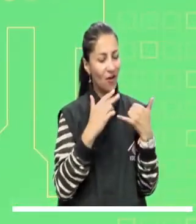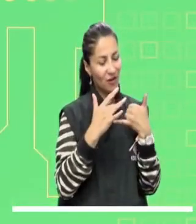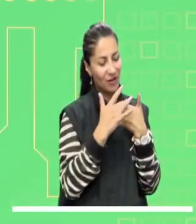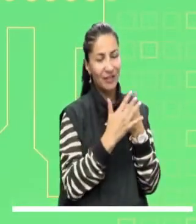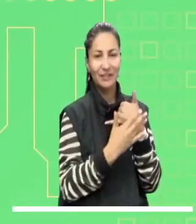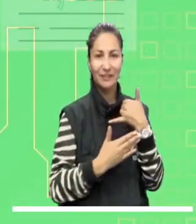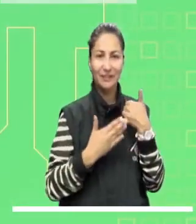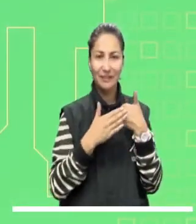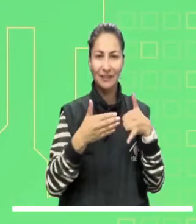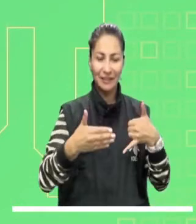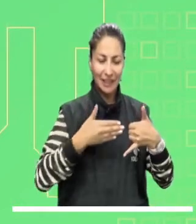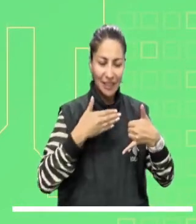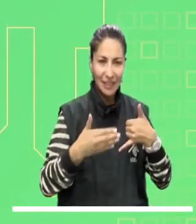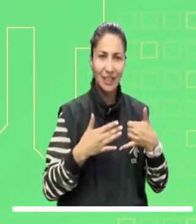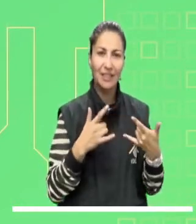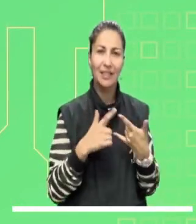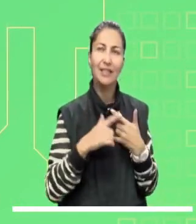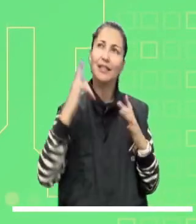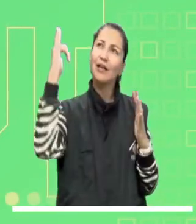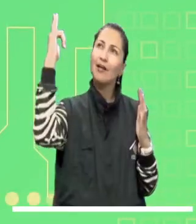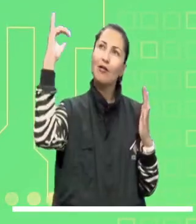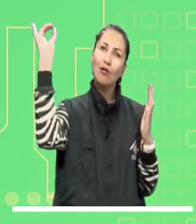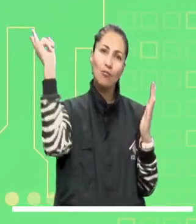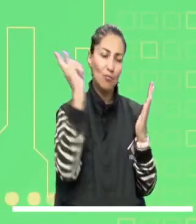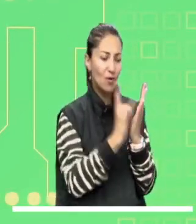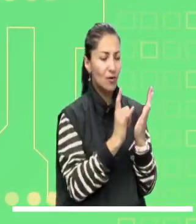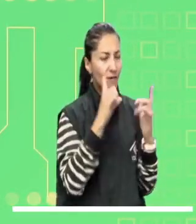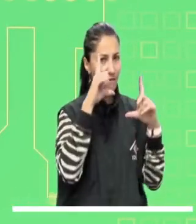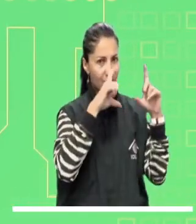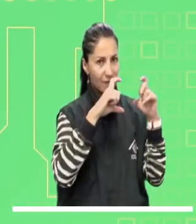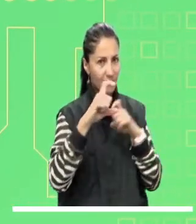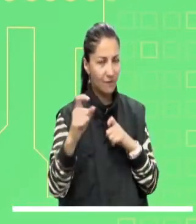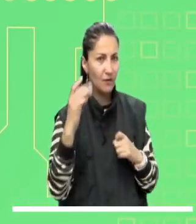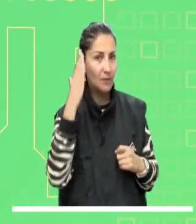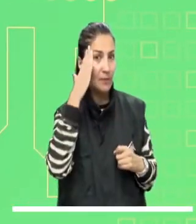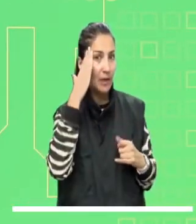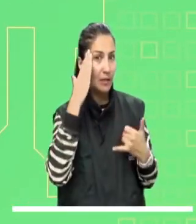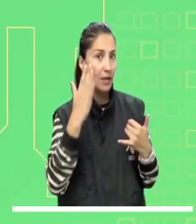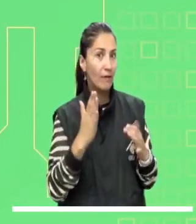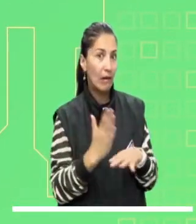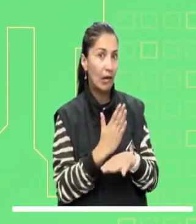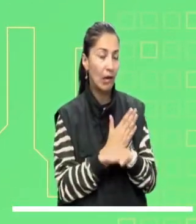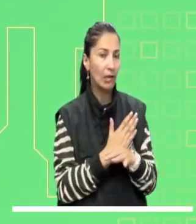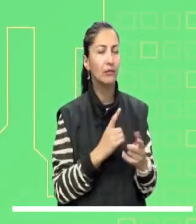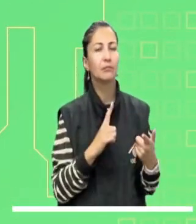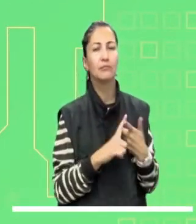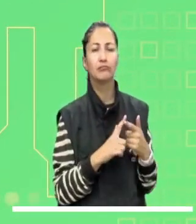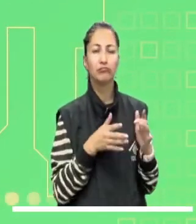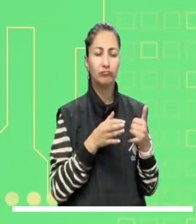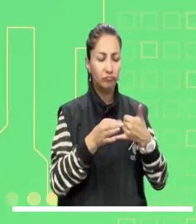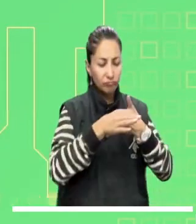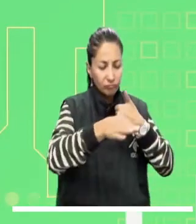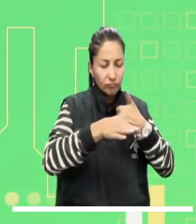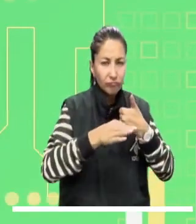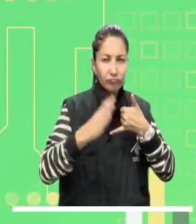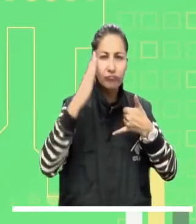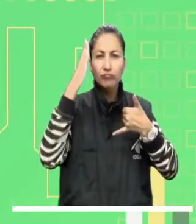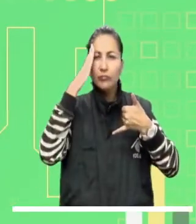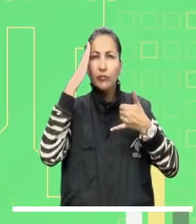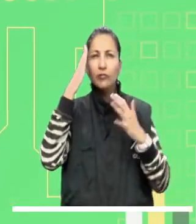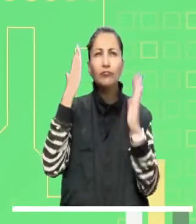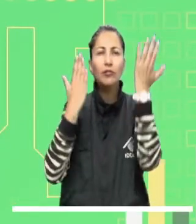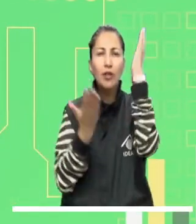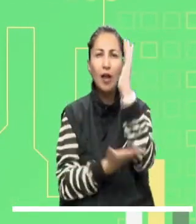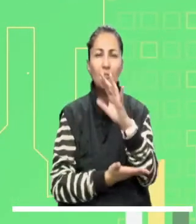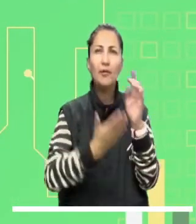Consulte los pronósticos del estado del tiempo, las imágenes satelitales y conozca las principales alertas tempranas. Información detallada